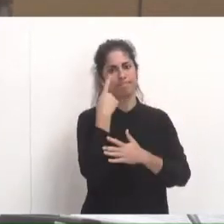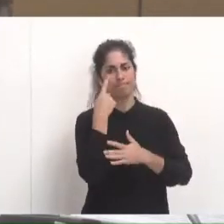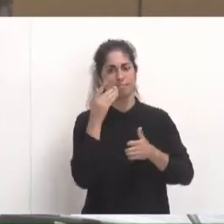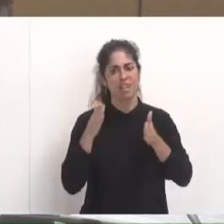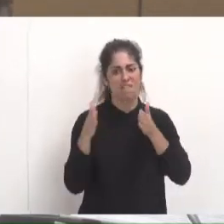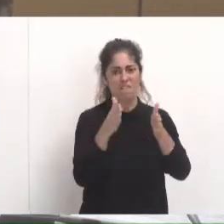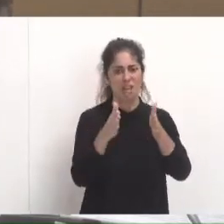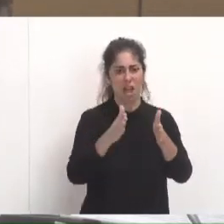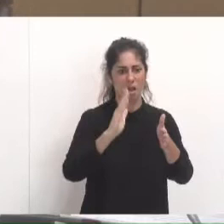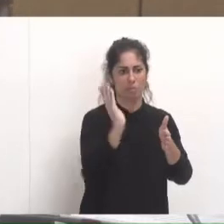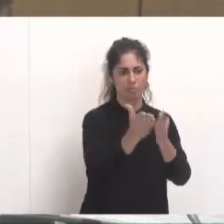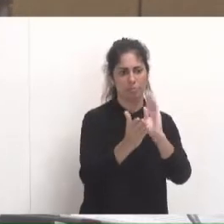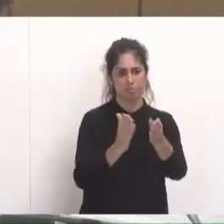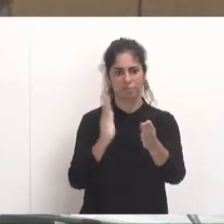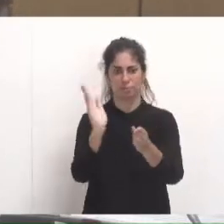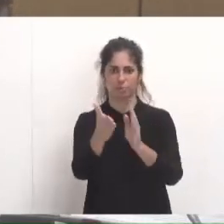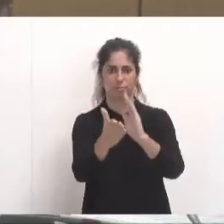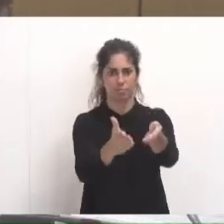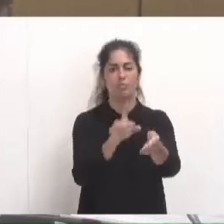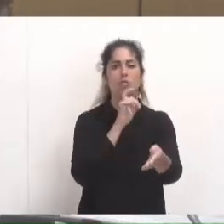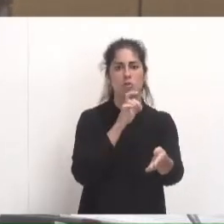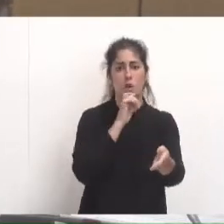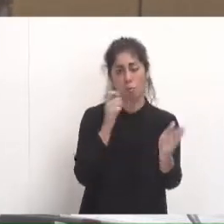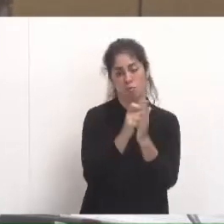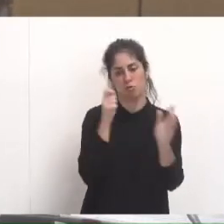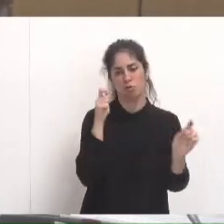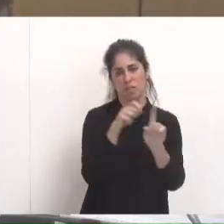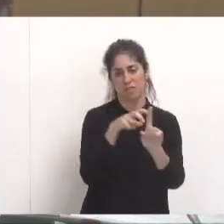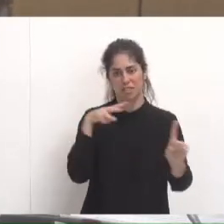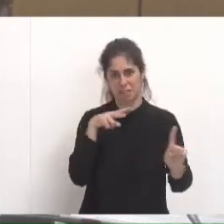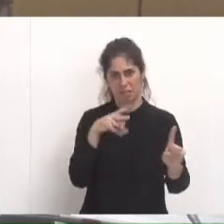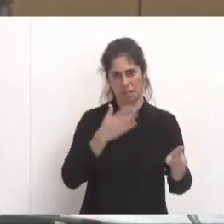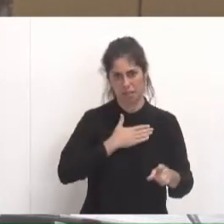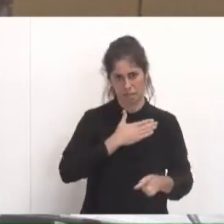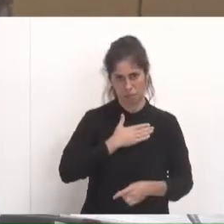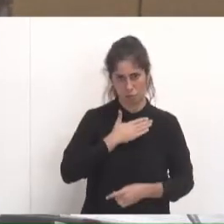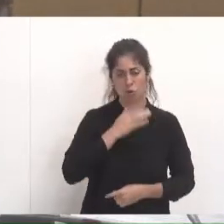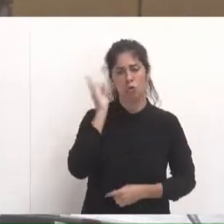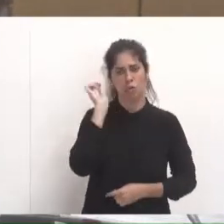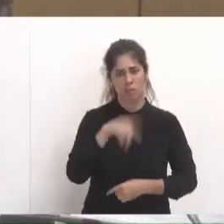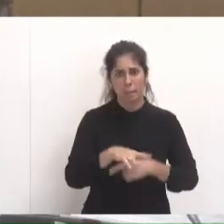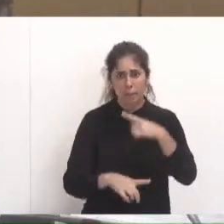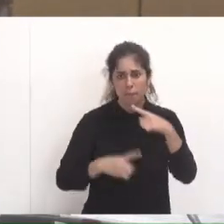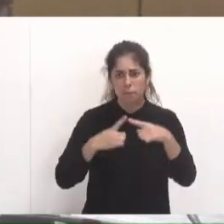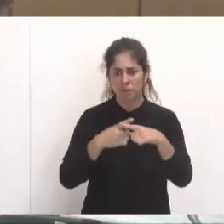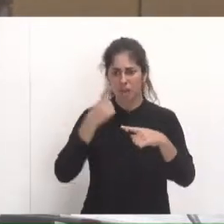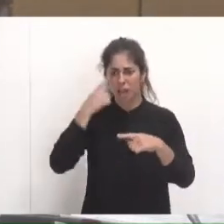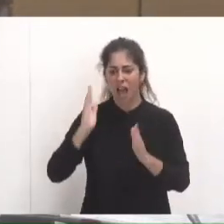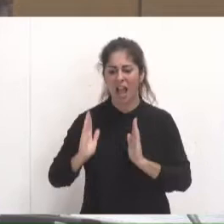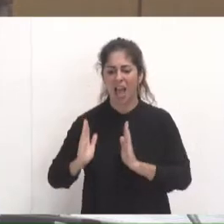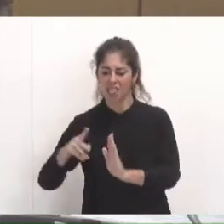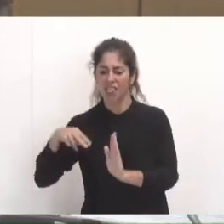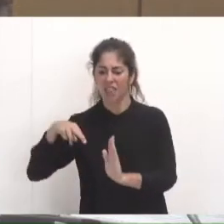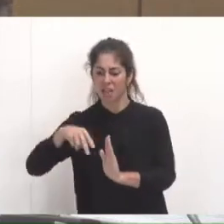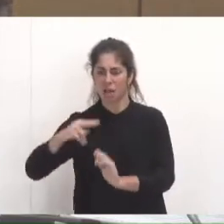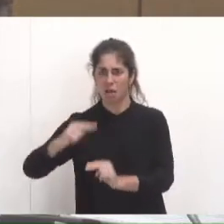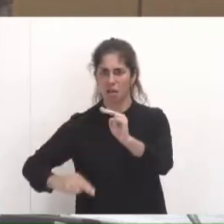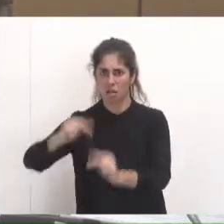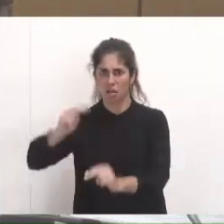de esta vía desde el punto de vista de Patrimonio y sobre todo también la construcción de una acera de